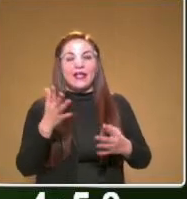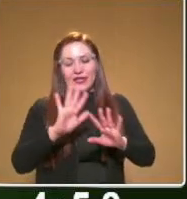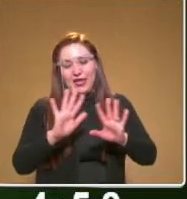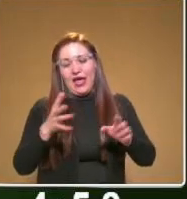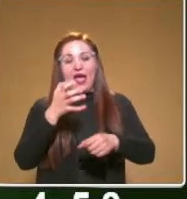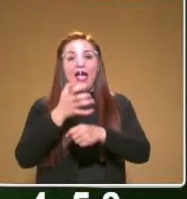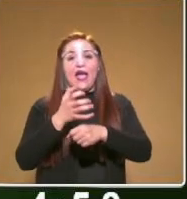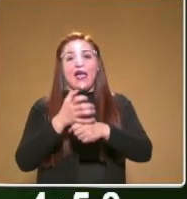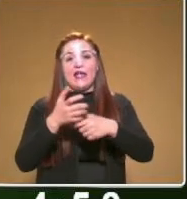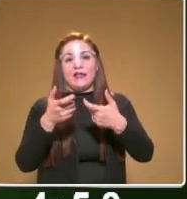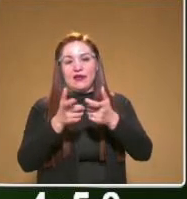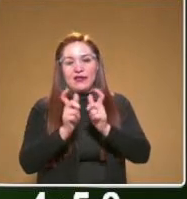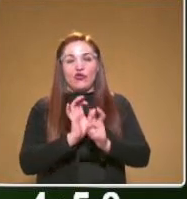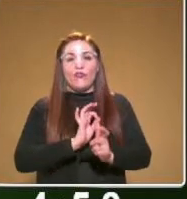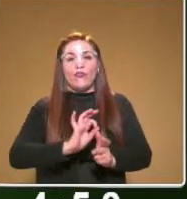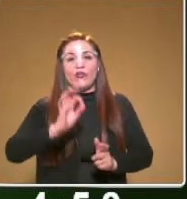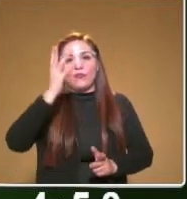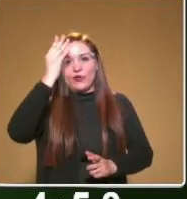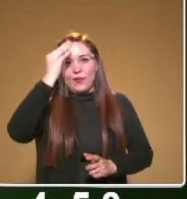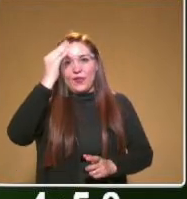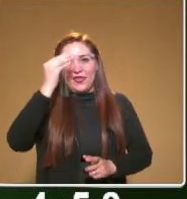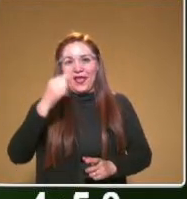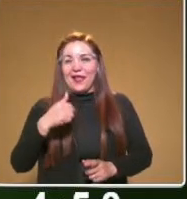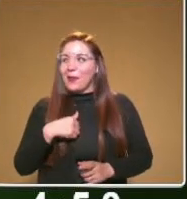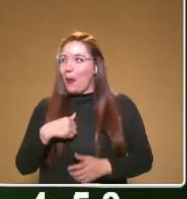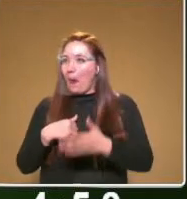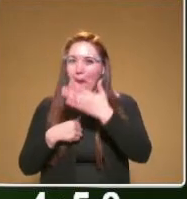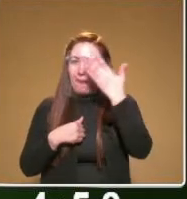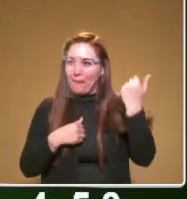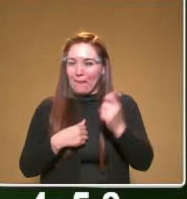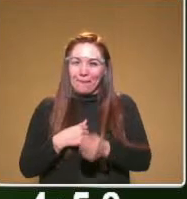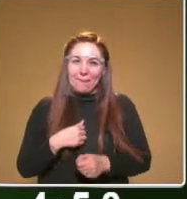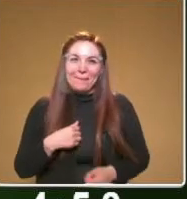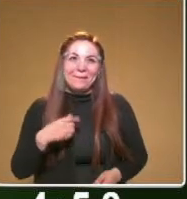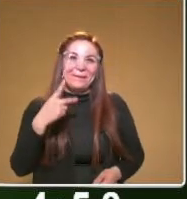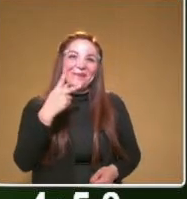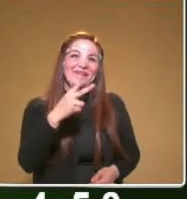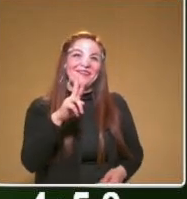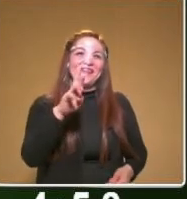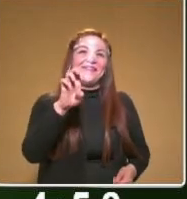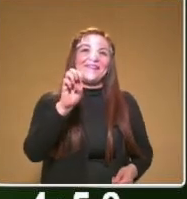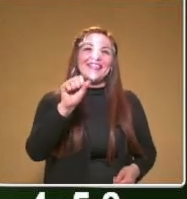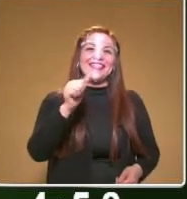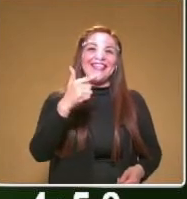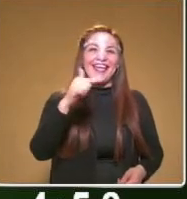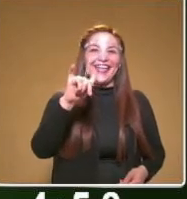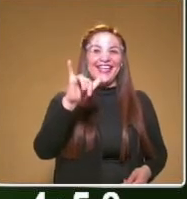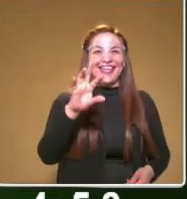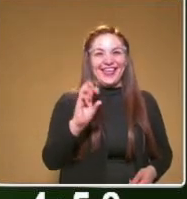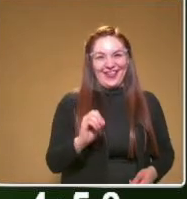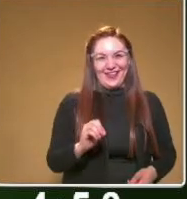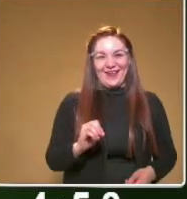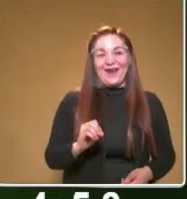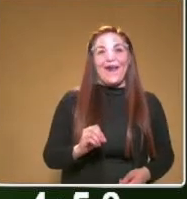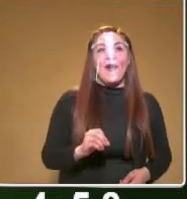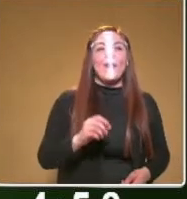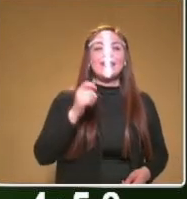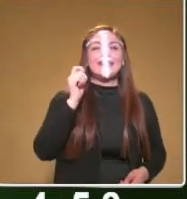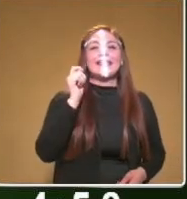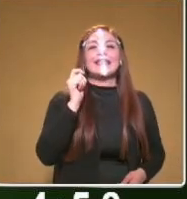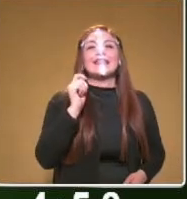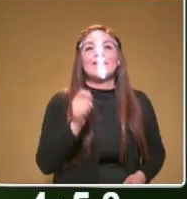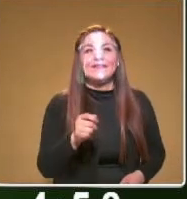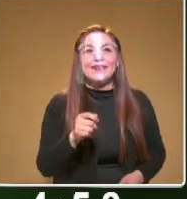quinto grado. Exactamente, hasta ni yo las conocía, maestra, honestamente. Y maestras de quinto grado. Y maestros de quinto grado. Bueno, un presagio es